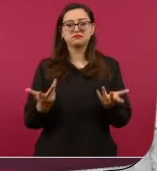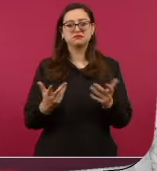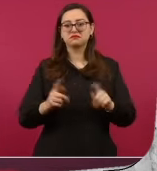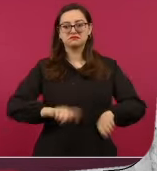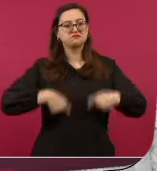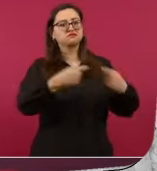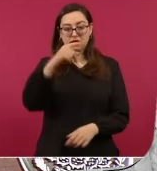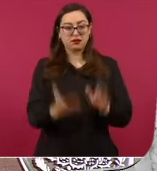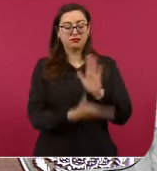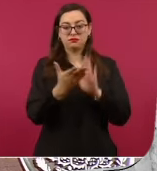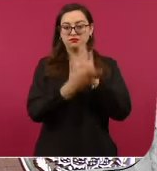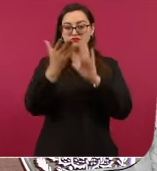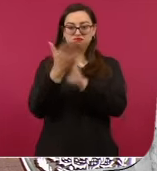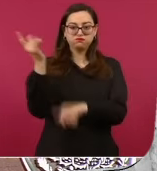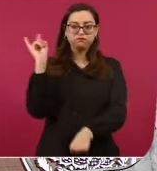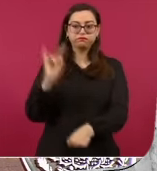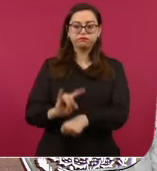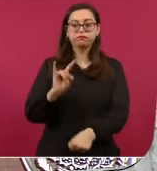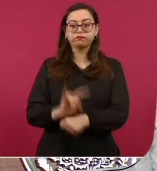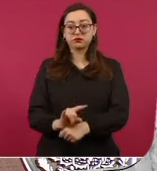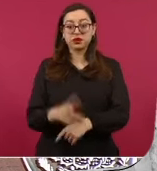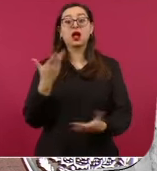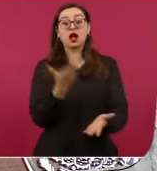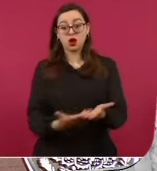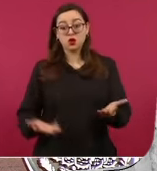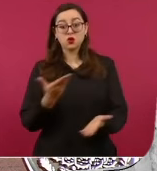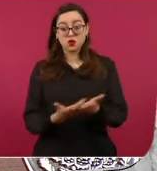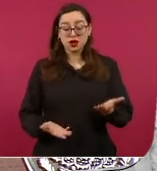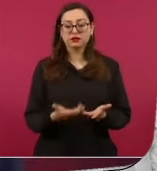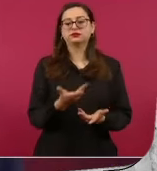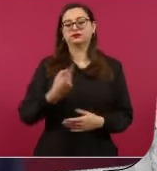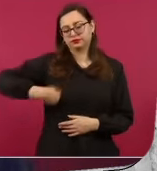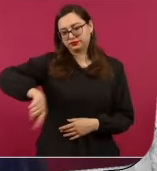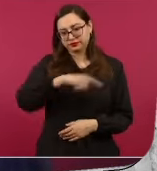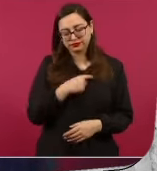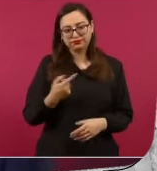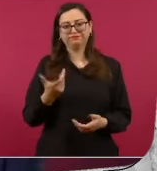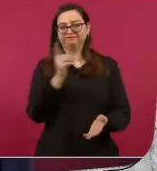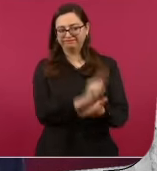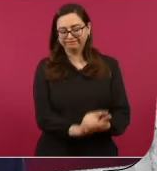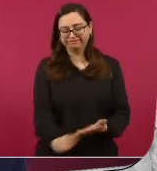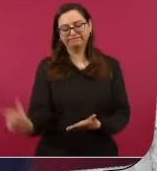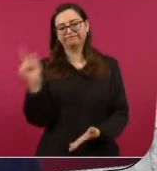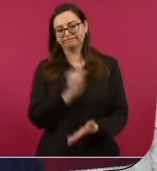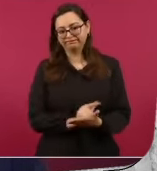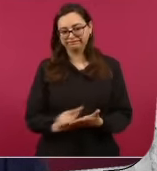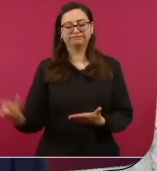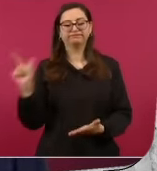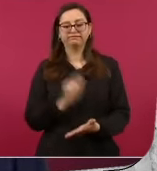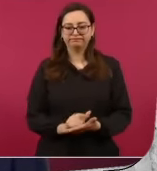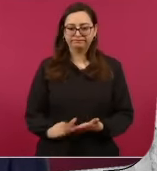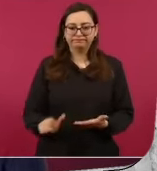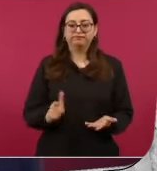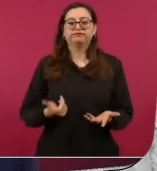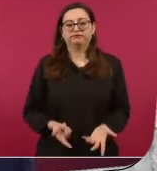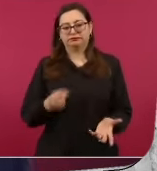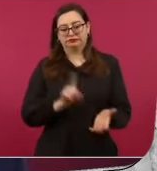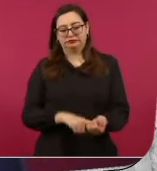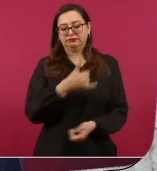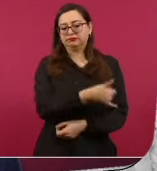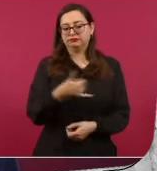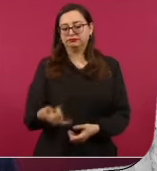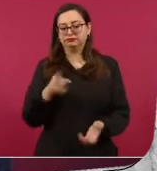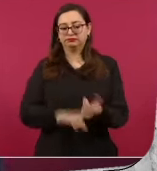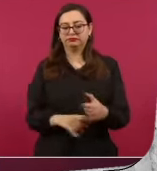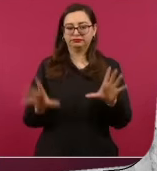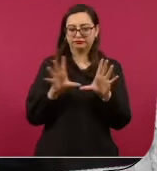empresas inmobiliarias. Por eso sí se está llevando a cabo pues un trabajo de limpia y al mismo tiempo pues seguir